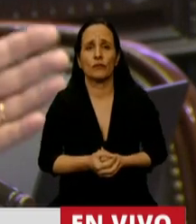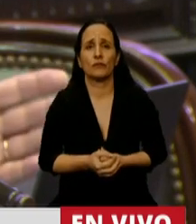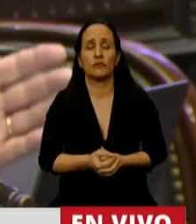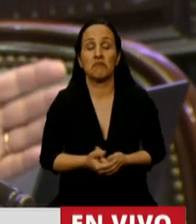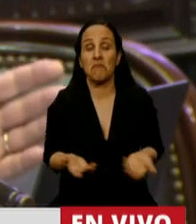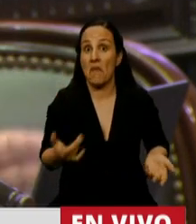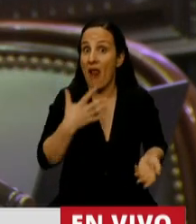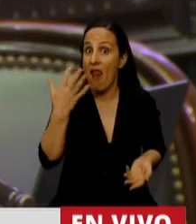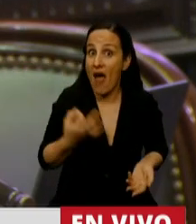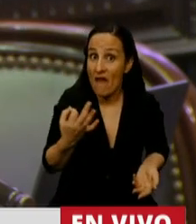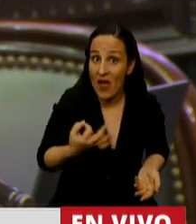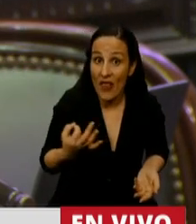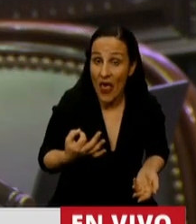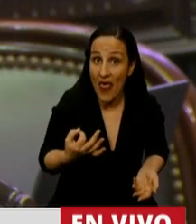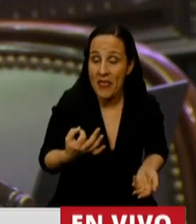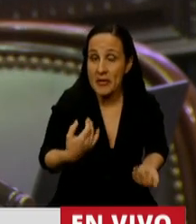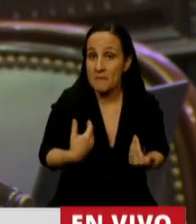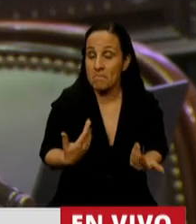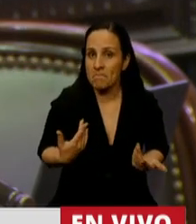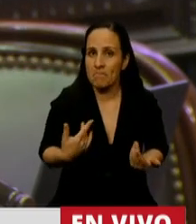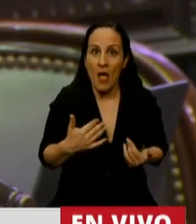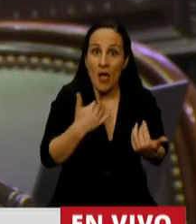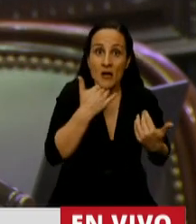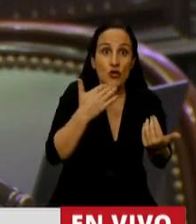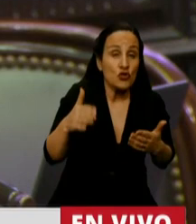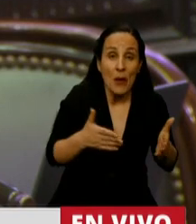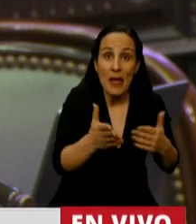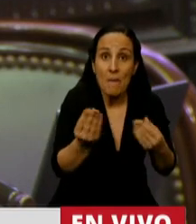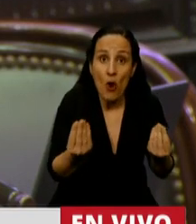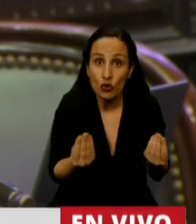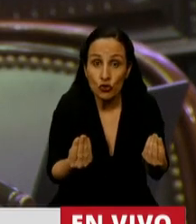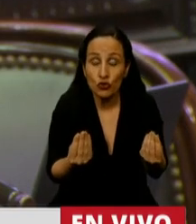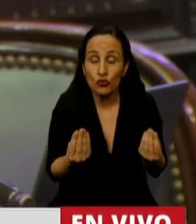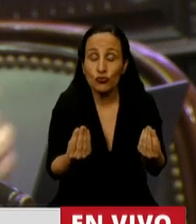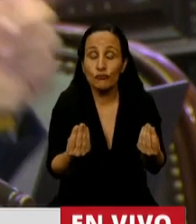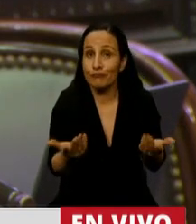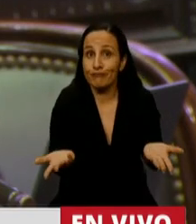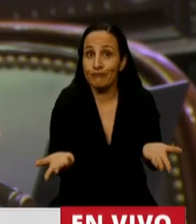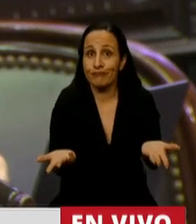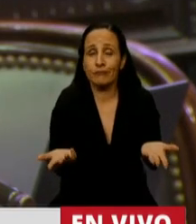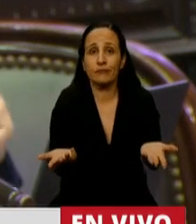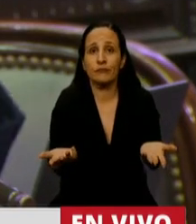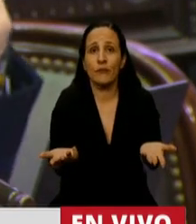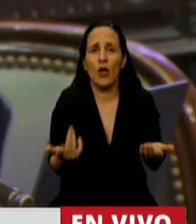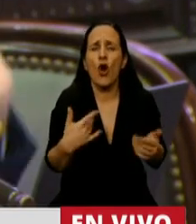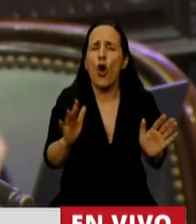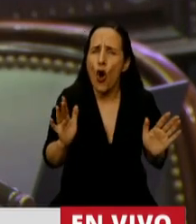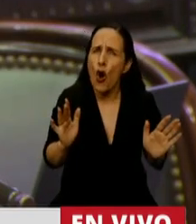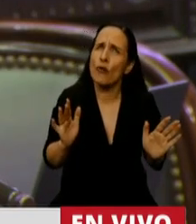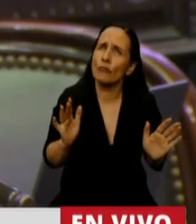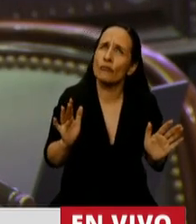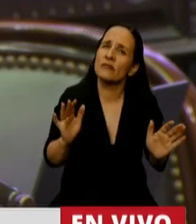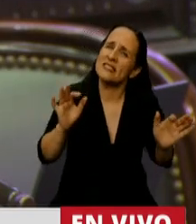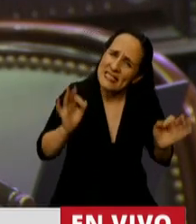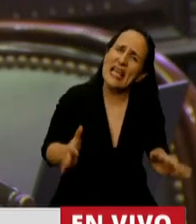y la verdad y que no solamente no sabemos a dónde vamos o por el contrario creo que sabemos a